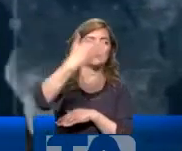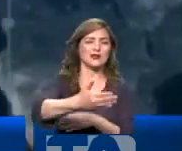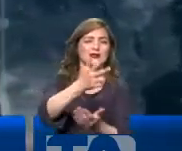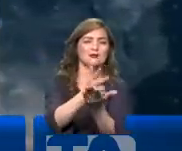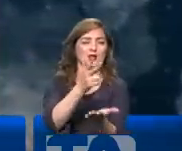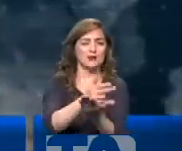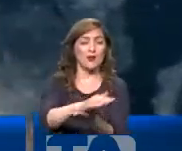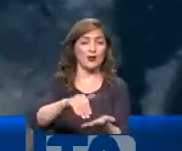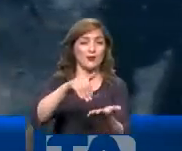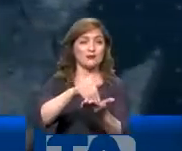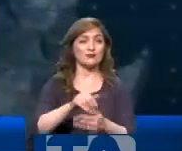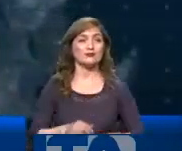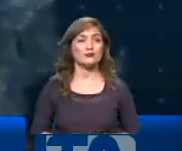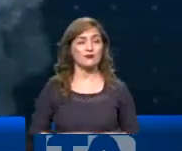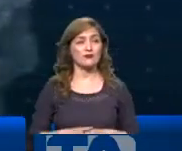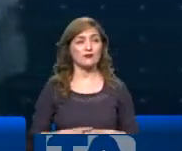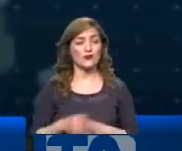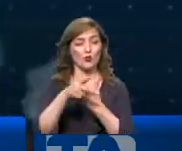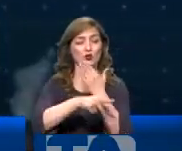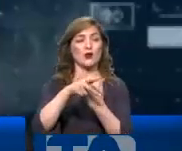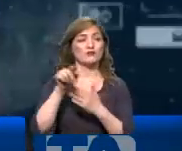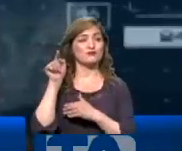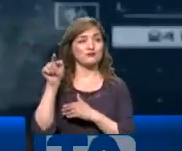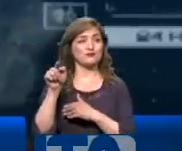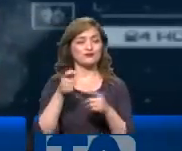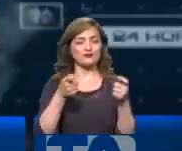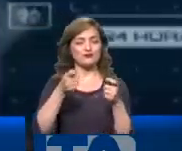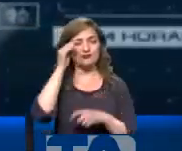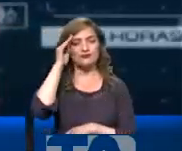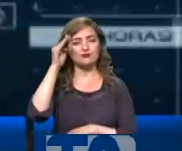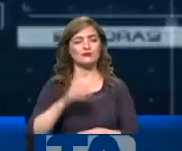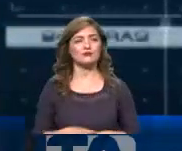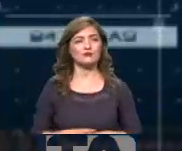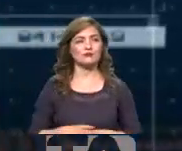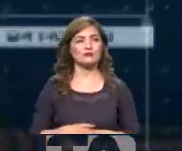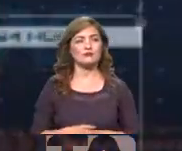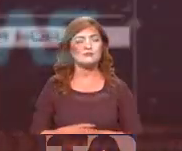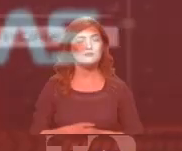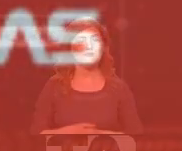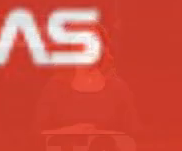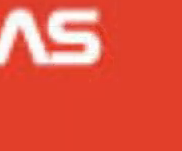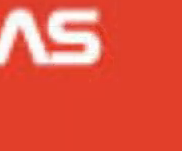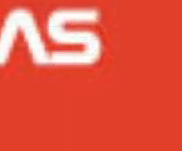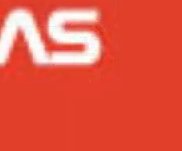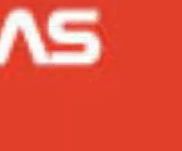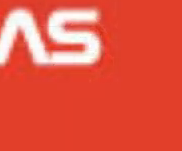de la capital manabita, así como un despliegue de efectivos policiales en operativos. Luisa María Heredia, 24 horas.